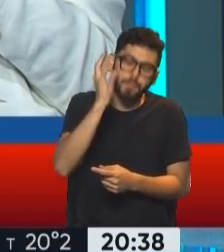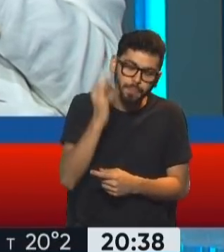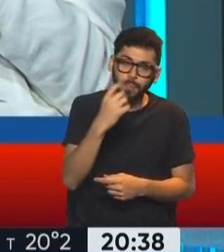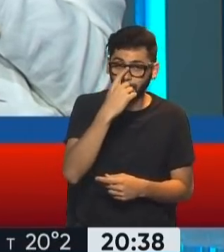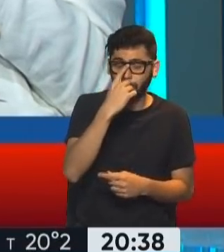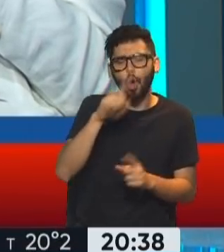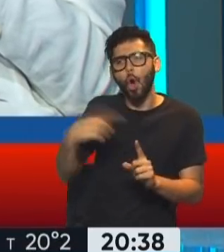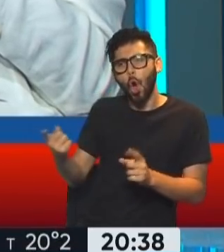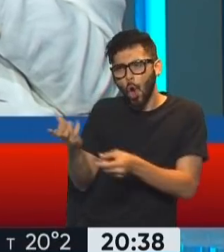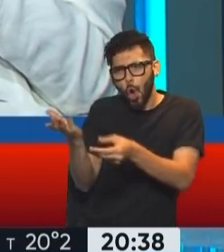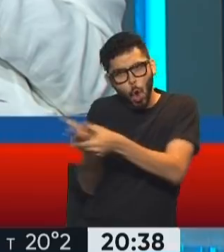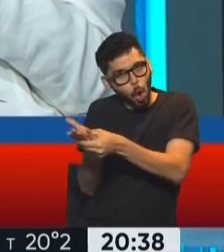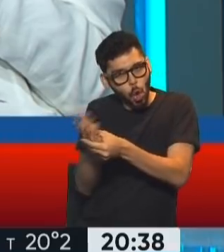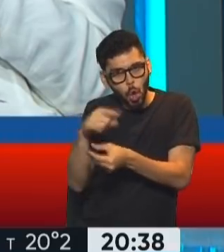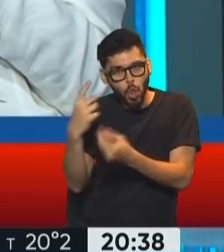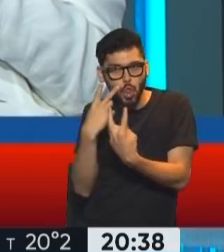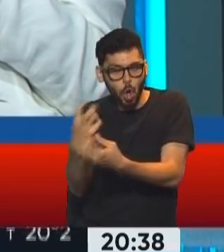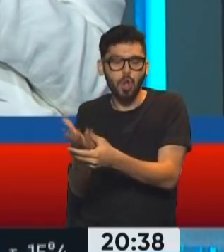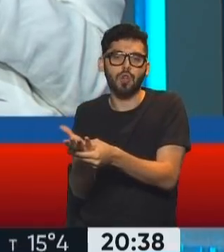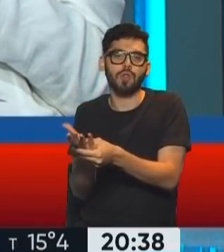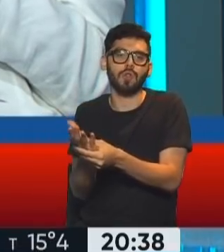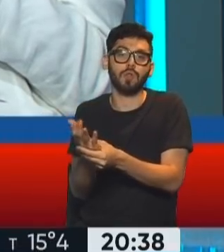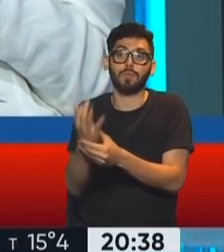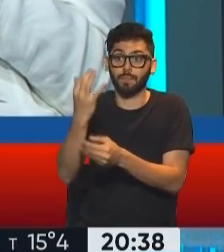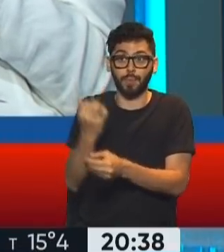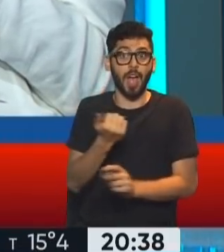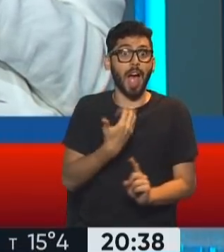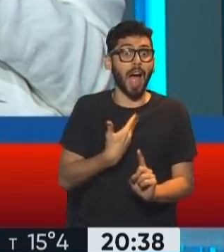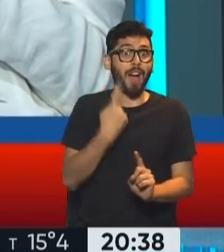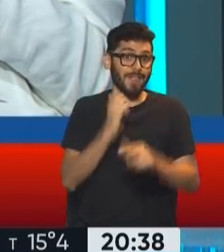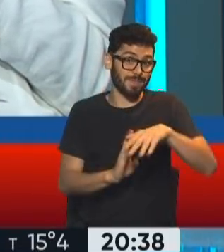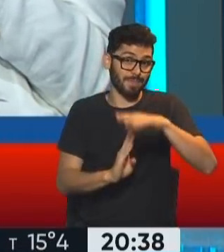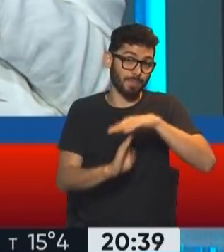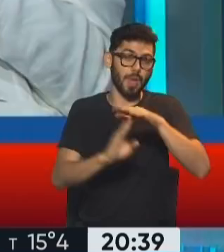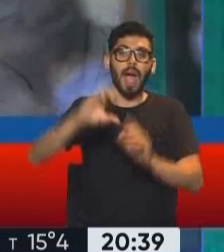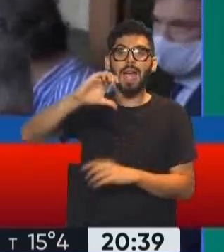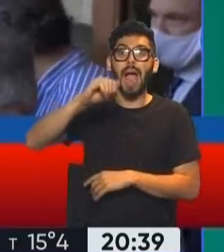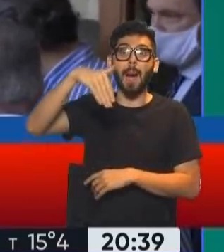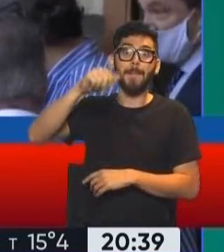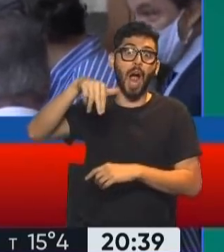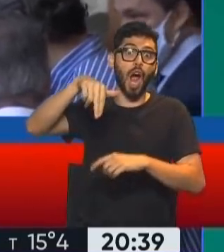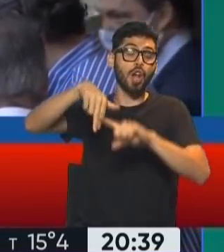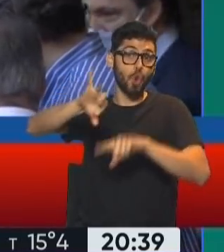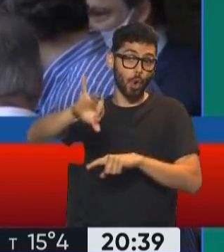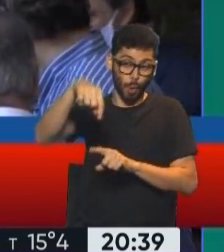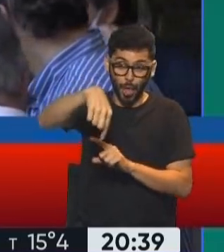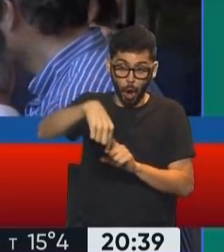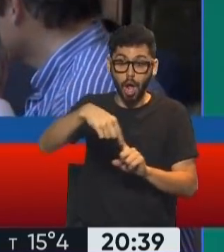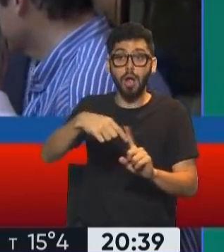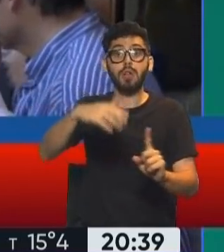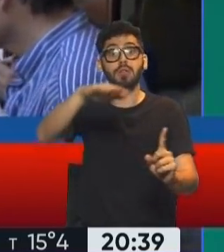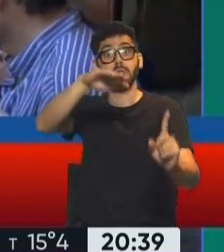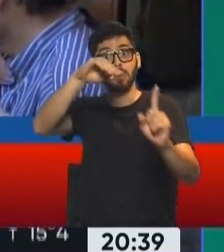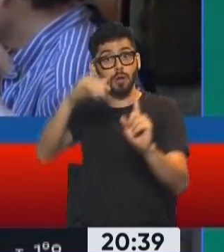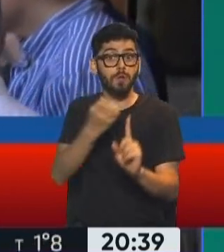en otra causa, en otro expediente, la actual titular de la AFI, Cristina Camaño, fue convocada a prestar